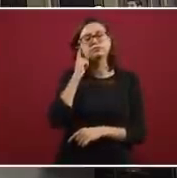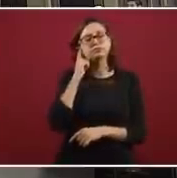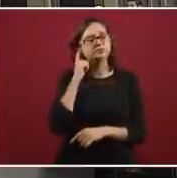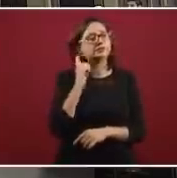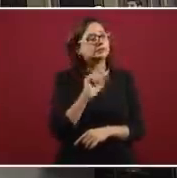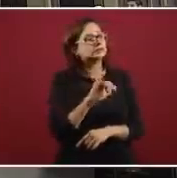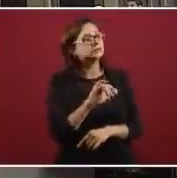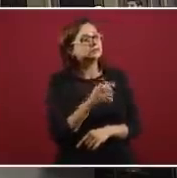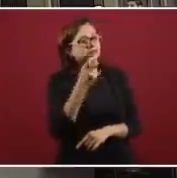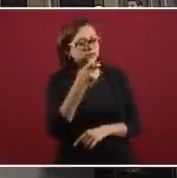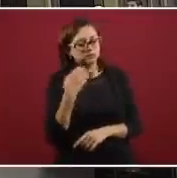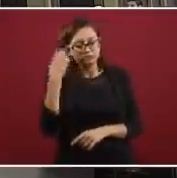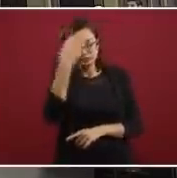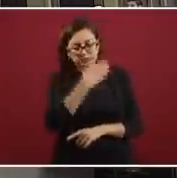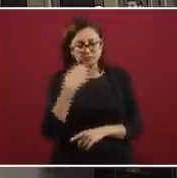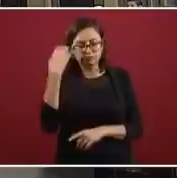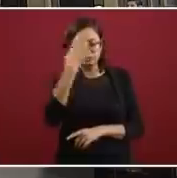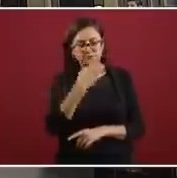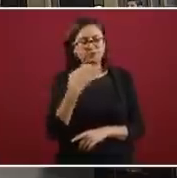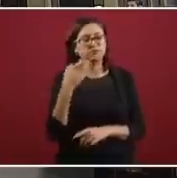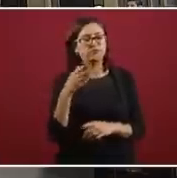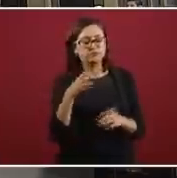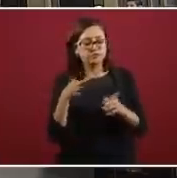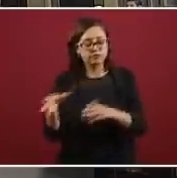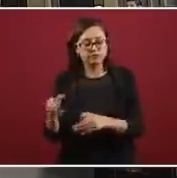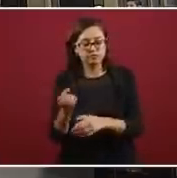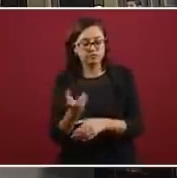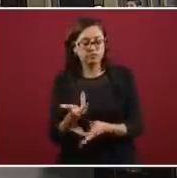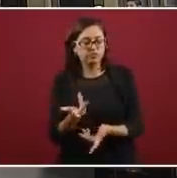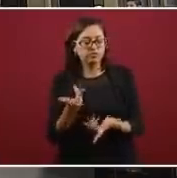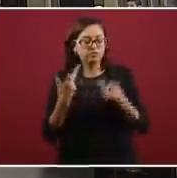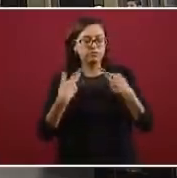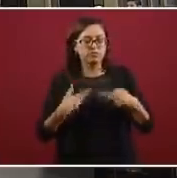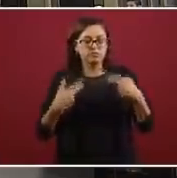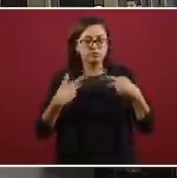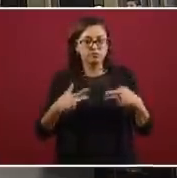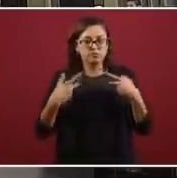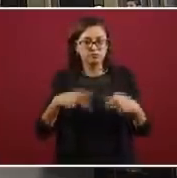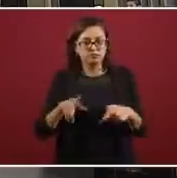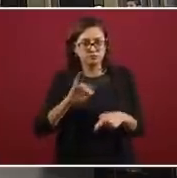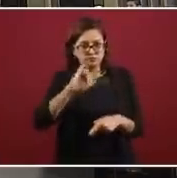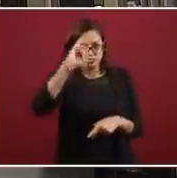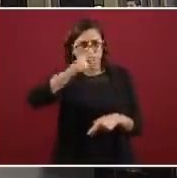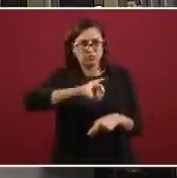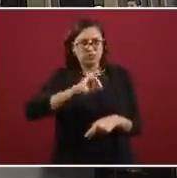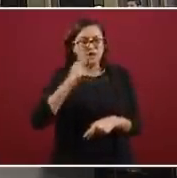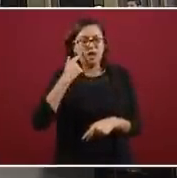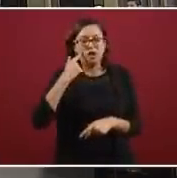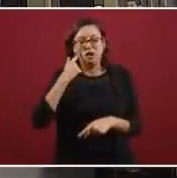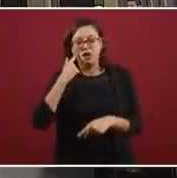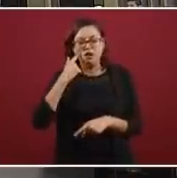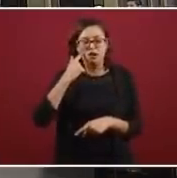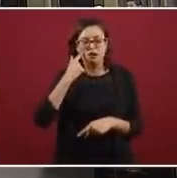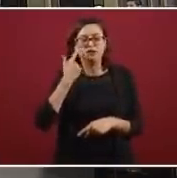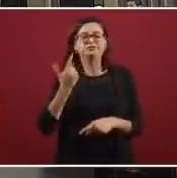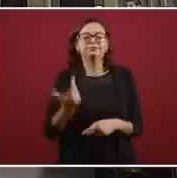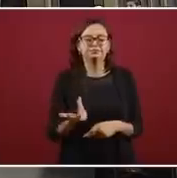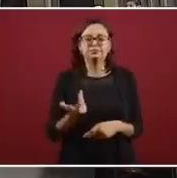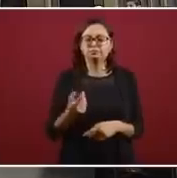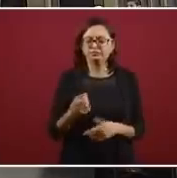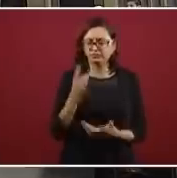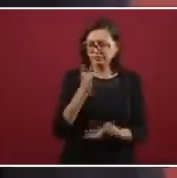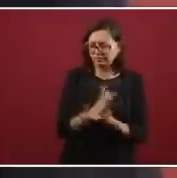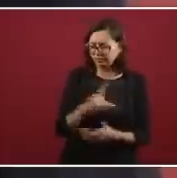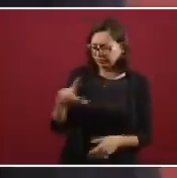veces es muy dirigido a lo mejor a la persona que le interesa al jefe, sí, inmediato superior. Sí, y esto no solo pasa en el gobierno.